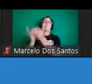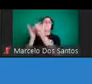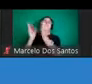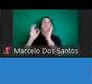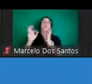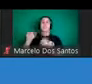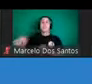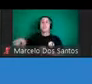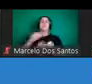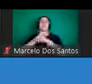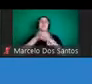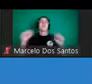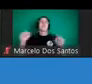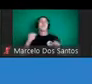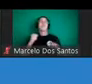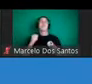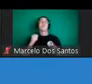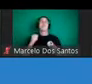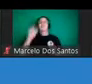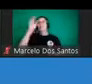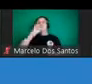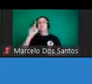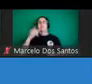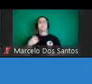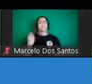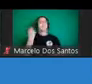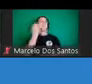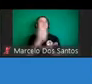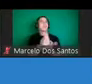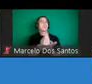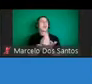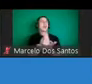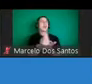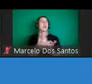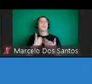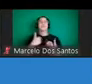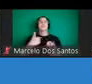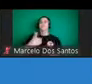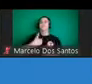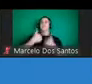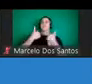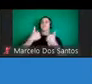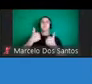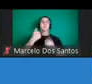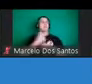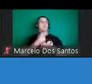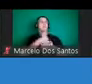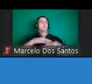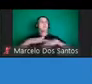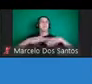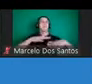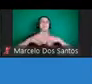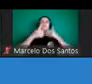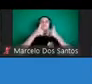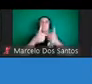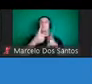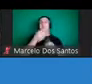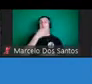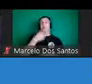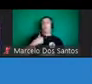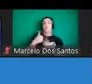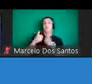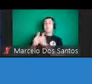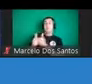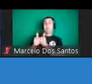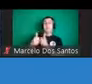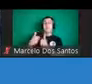socialización con el equipo de trabajo, porque en esa reinducción yo tengo que considerar como gestor o compañero del área de